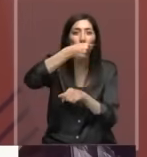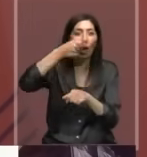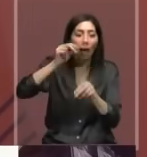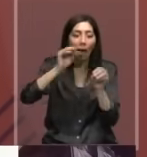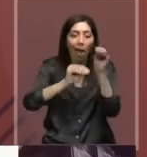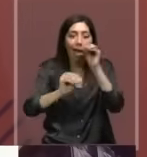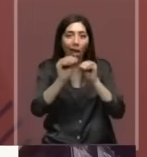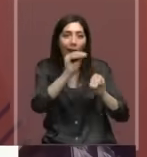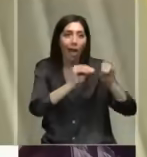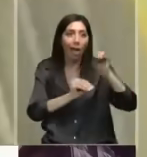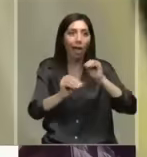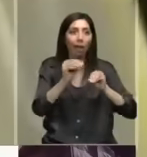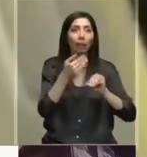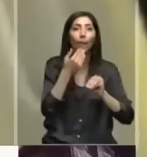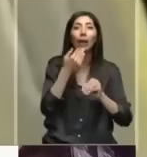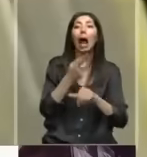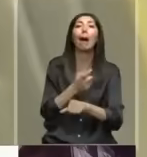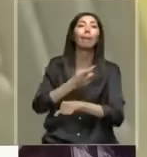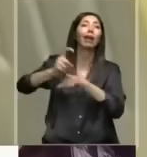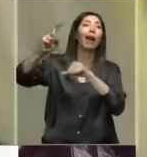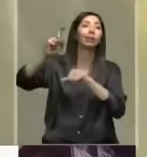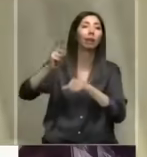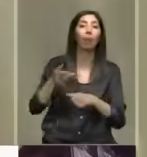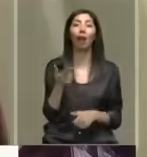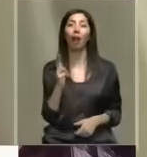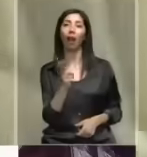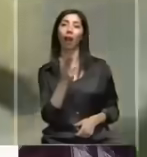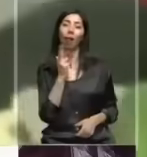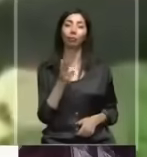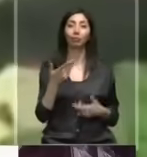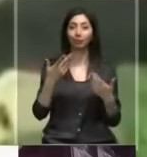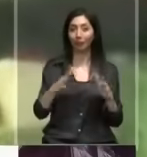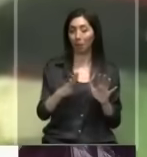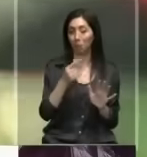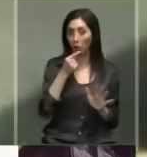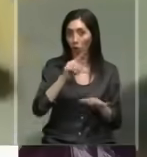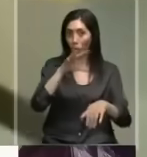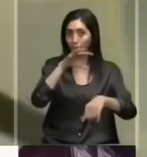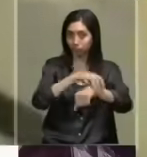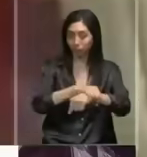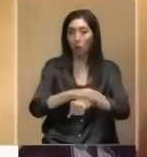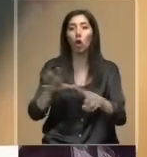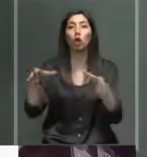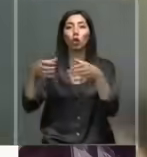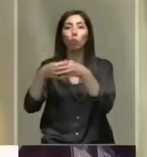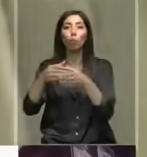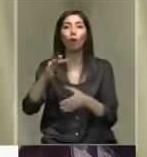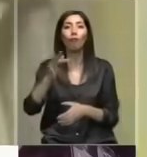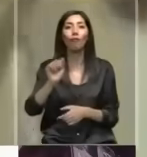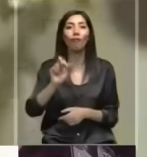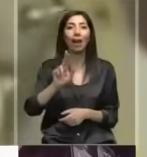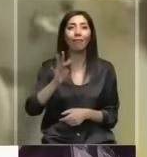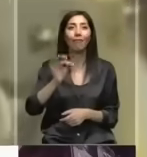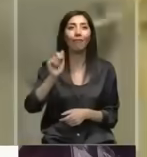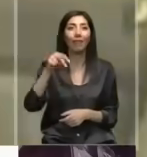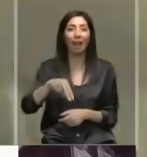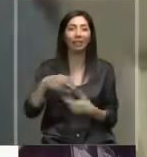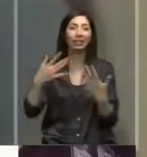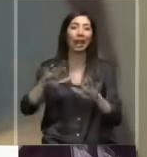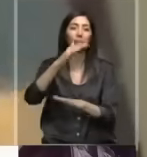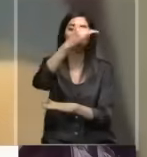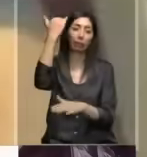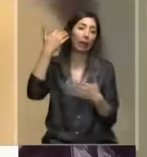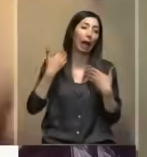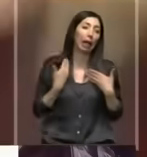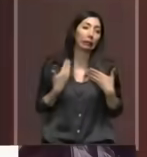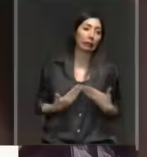también amedrentando a sus enemigos, tendría los días contados. Los Farfán, la banda rival, hastiados de las balas en su